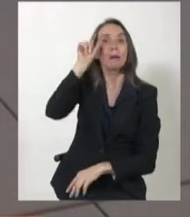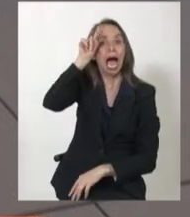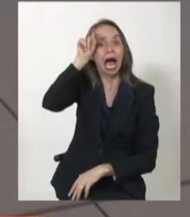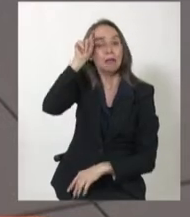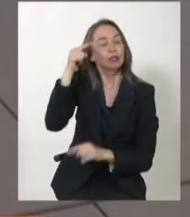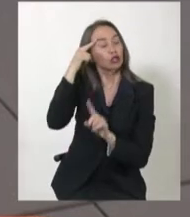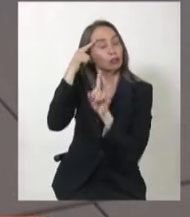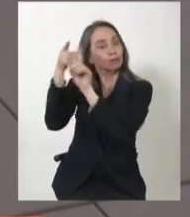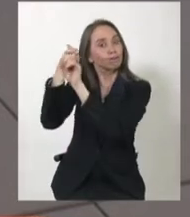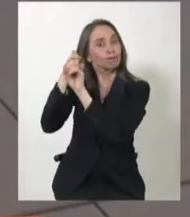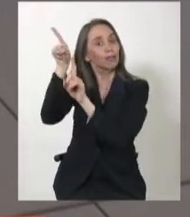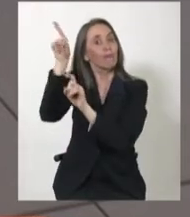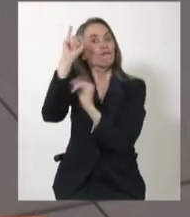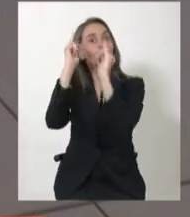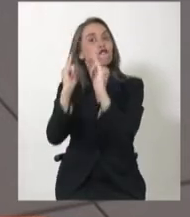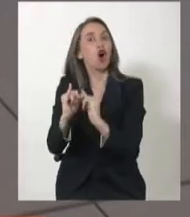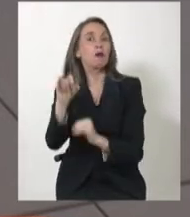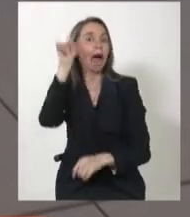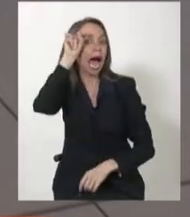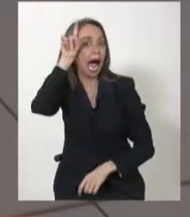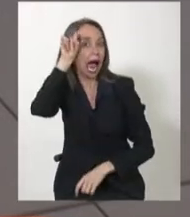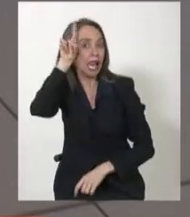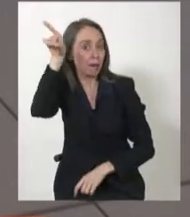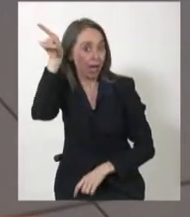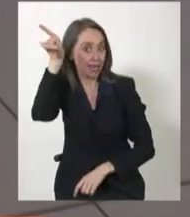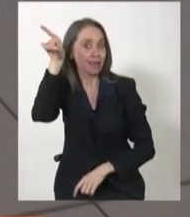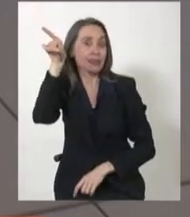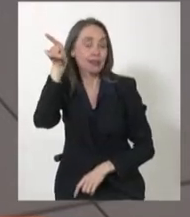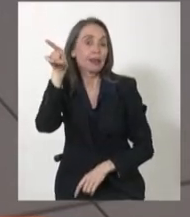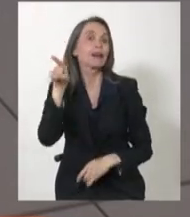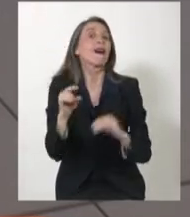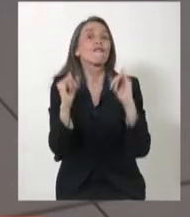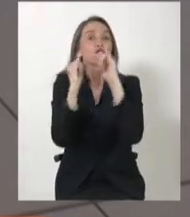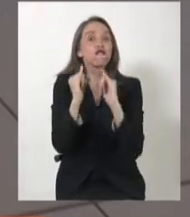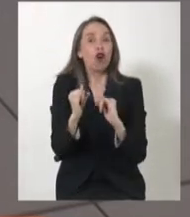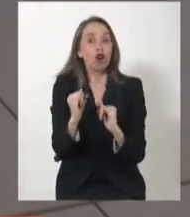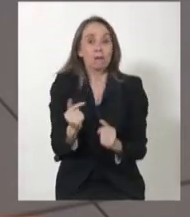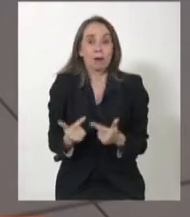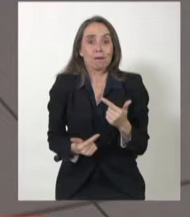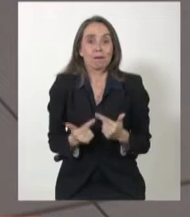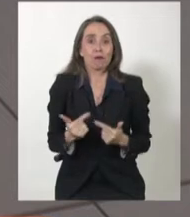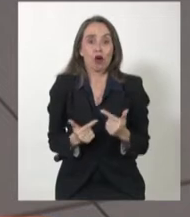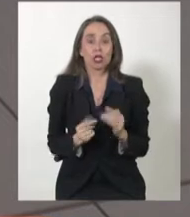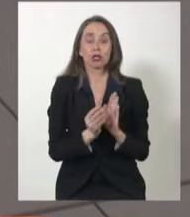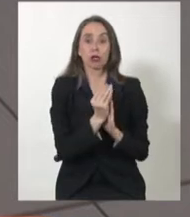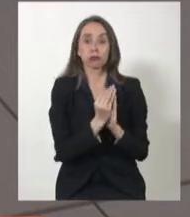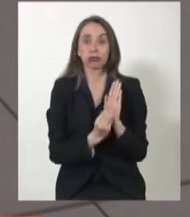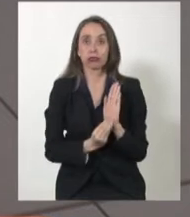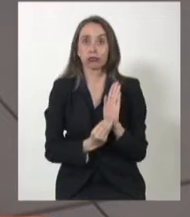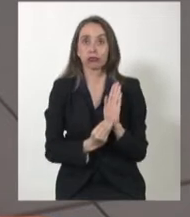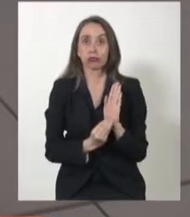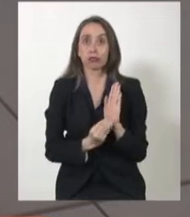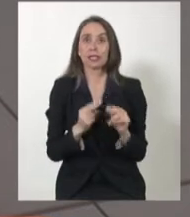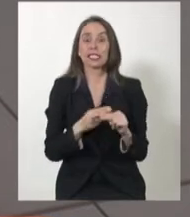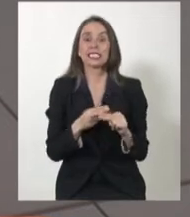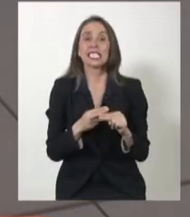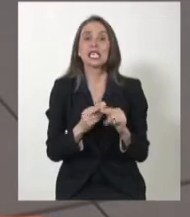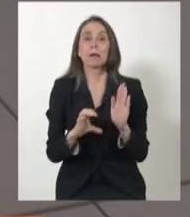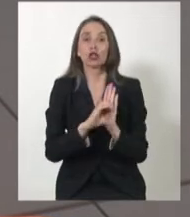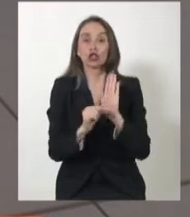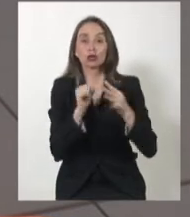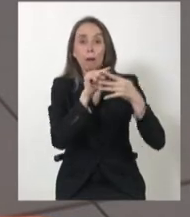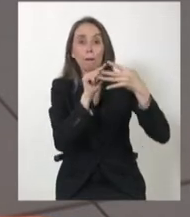esas categorías. Y en ese sentido, la fórmula política que está en lo que llamamos